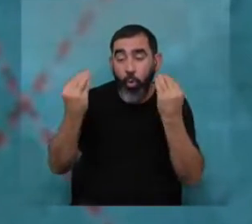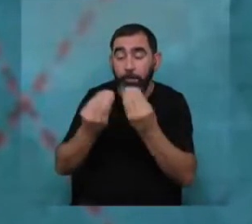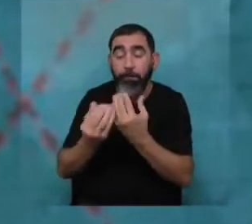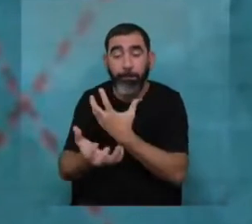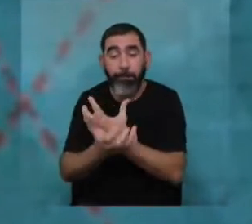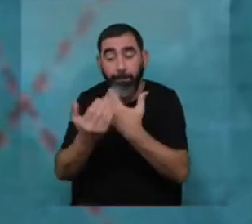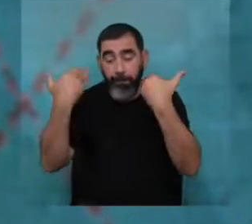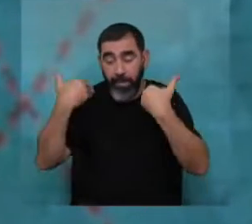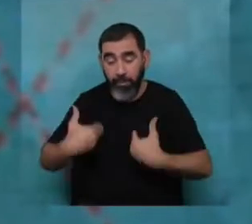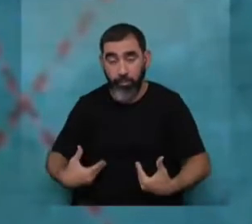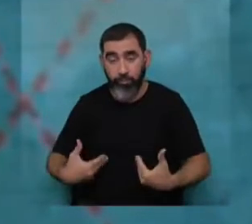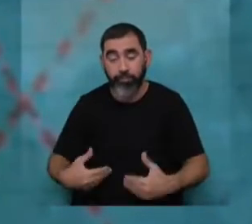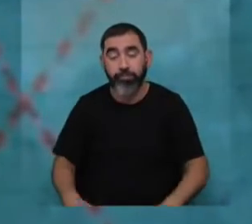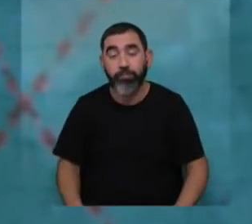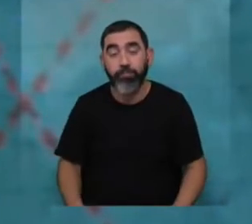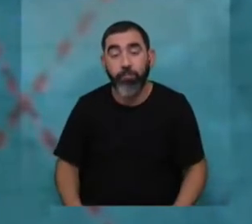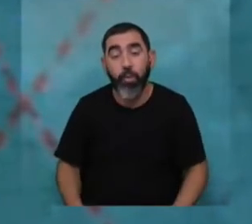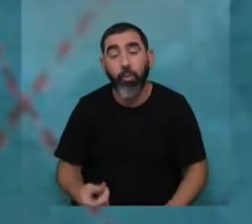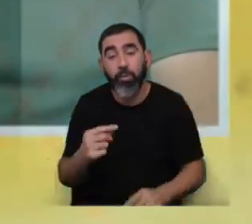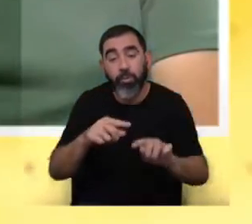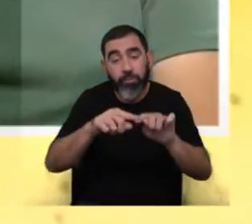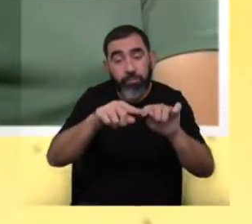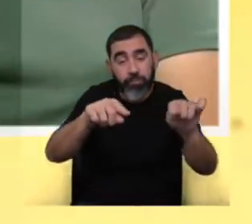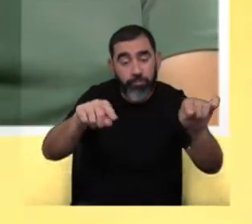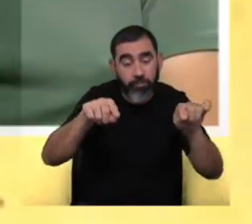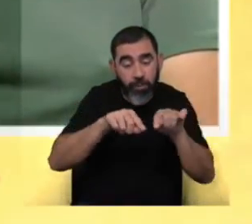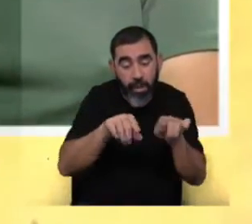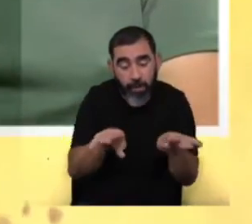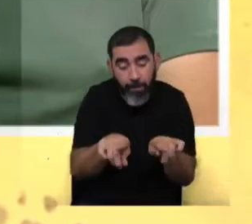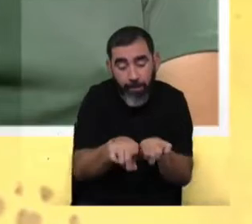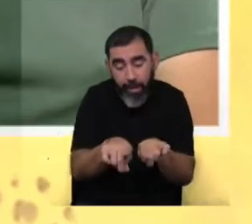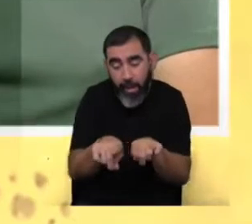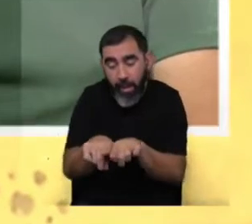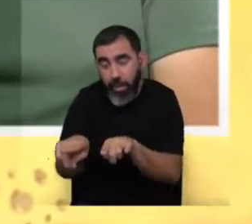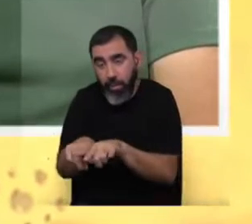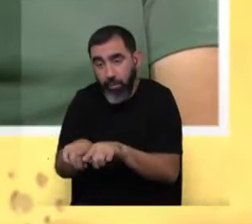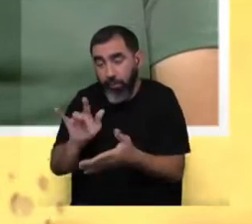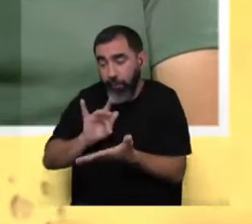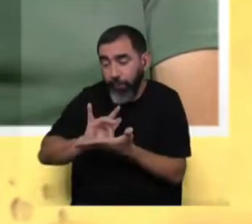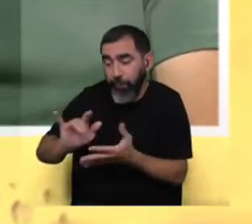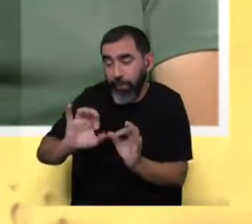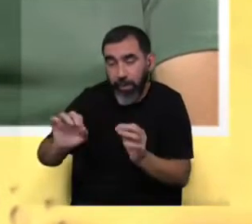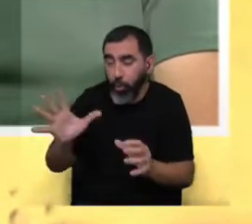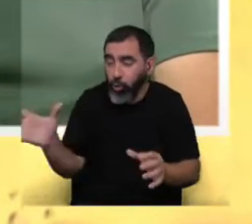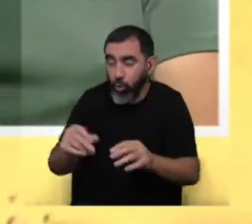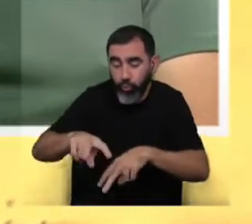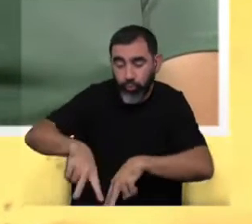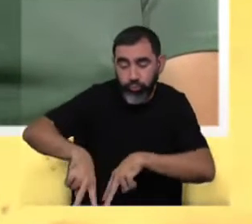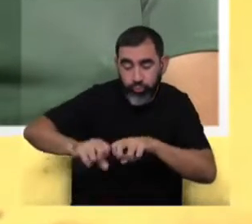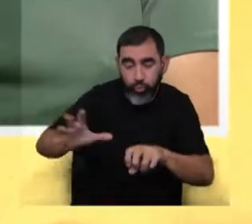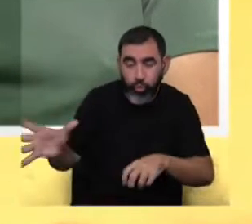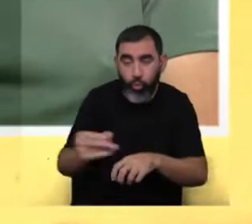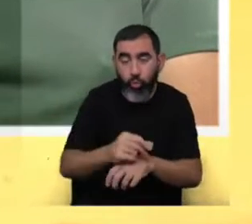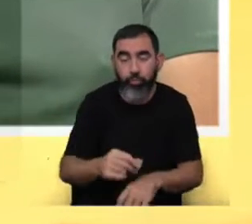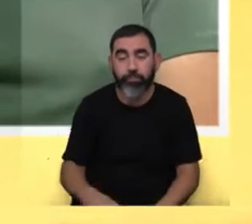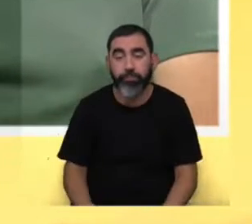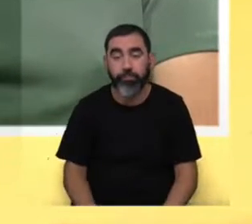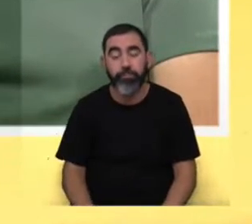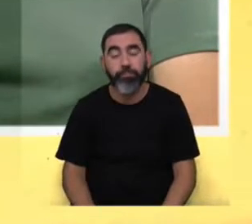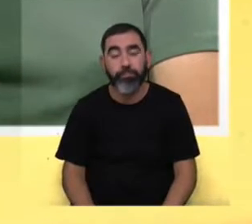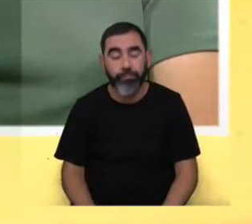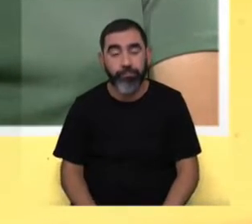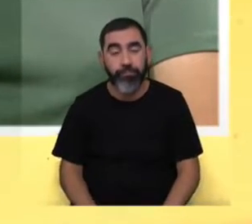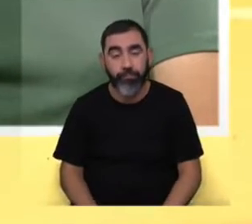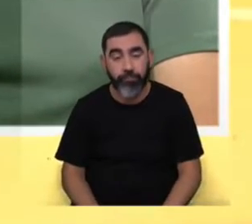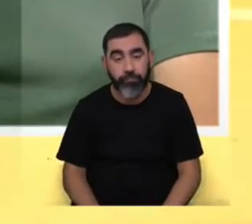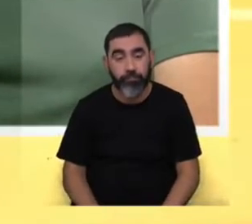primario. Entonces tiene que hacer, por eso es una trinchera contigua a la otra, y que no quede nada sin excavar de esas cuadrículas. Además